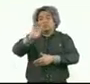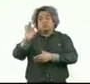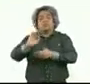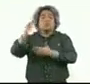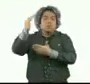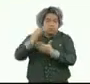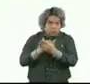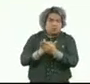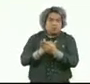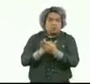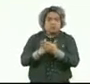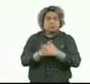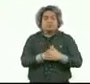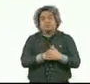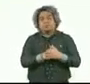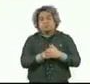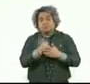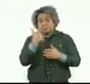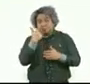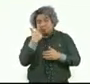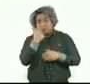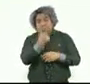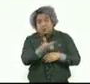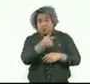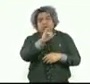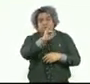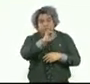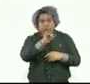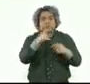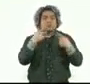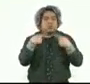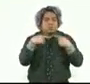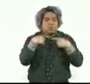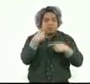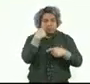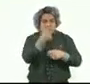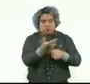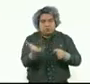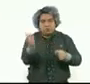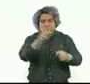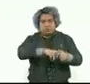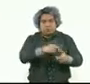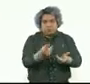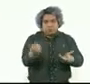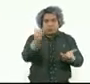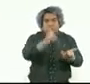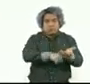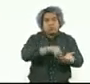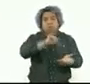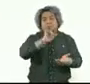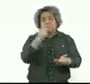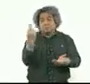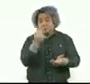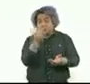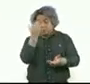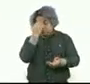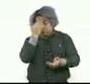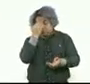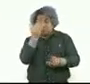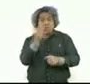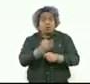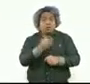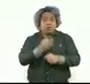hospitalarios observados diarios. Pueden ver entonces que esta reducción de la ocupación, porque es importante que la gente lo tenga presente, está